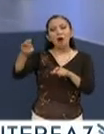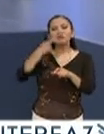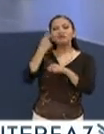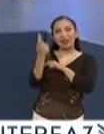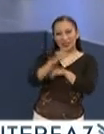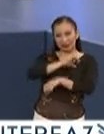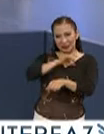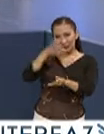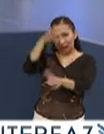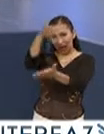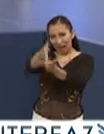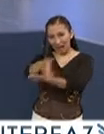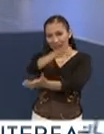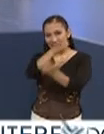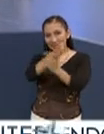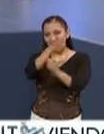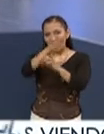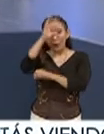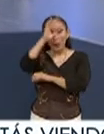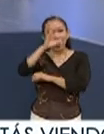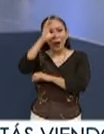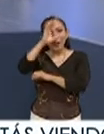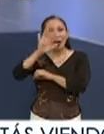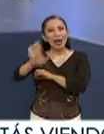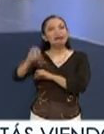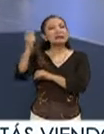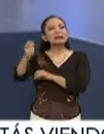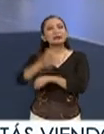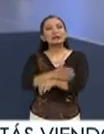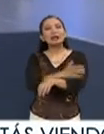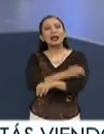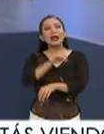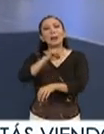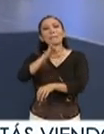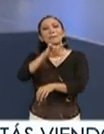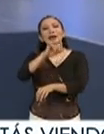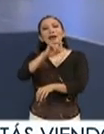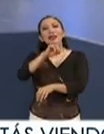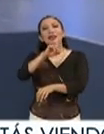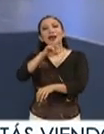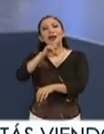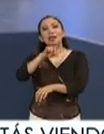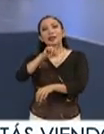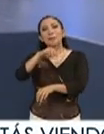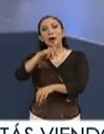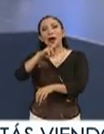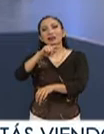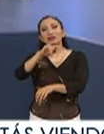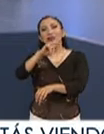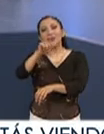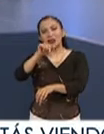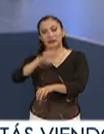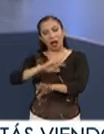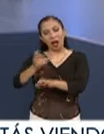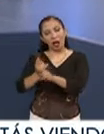enviada especial ahí en el estado de Coahuila. Se trata de mi compañera Mildred Martínez, quien, como vieron, pues ya nos preparó interesantes trabajos